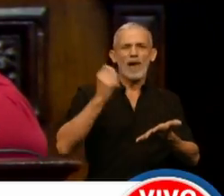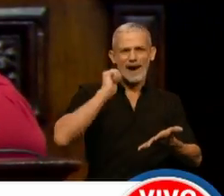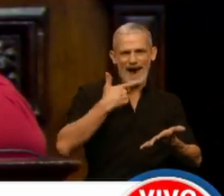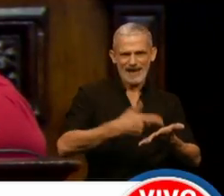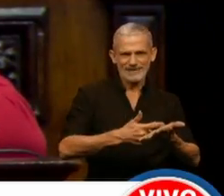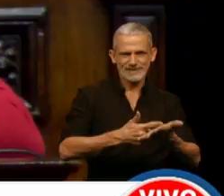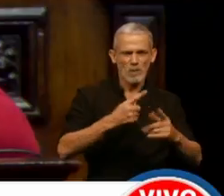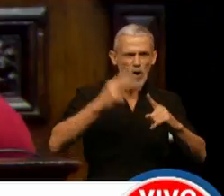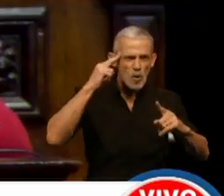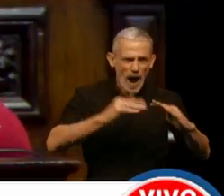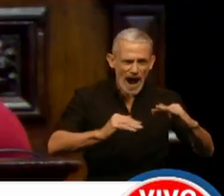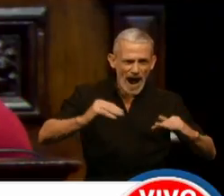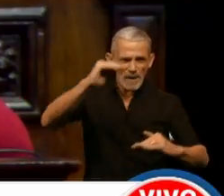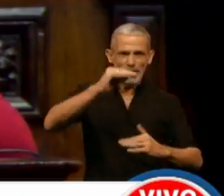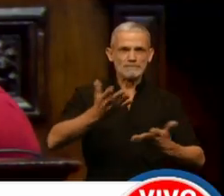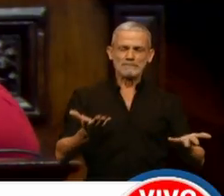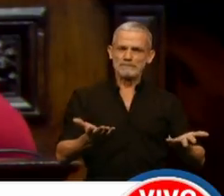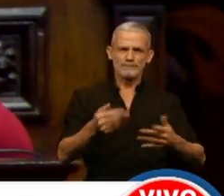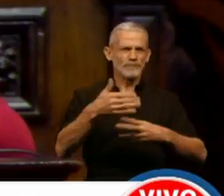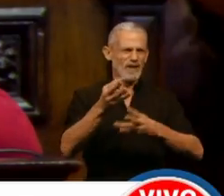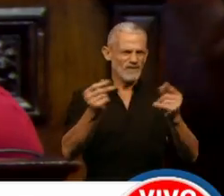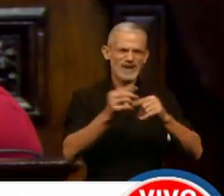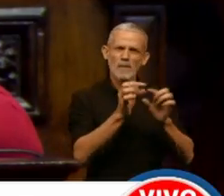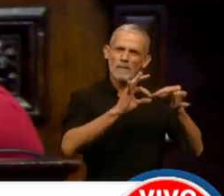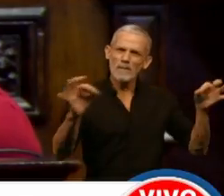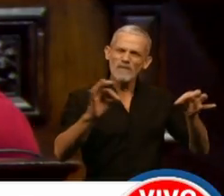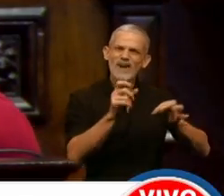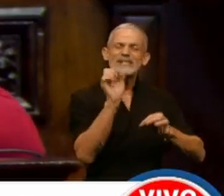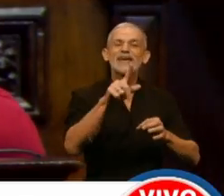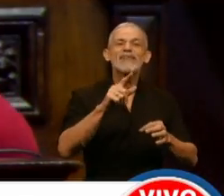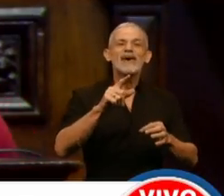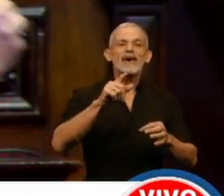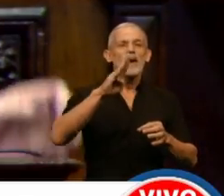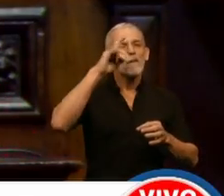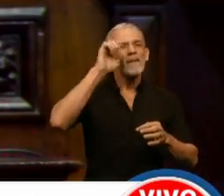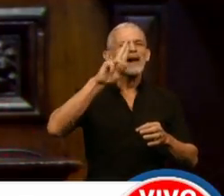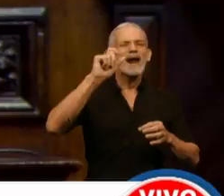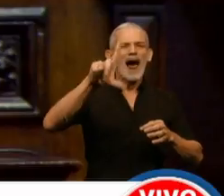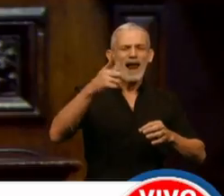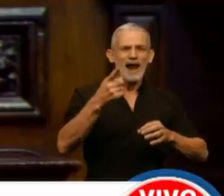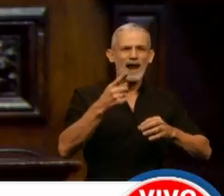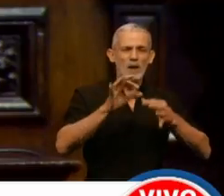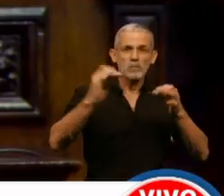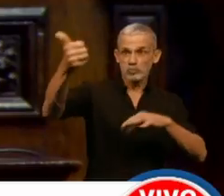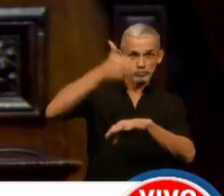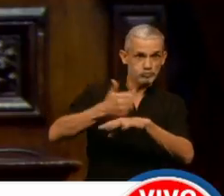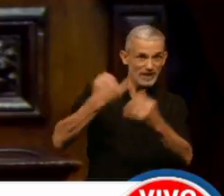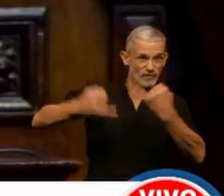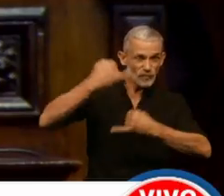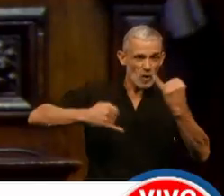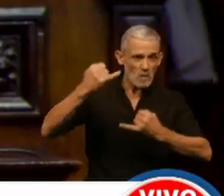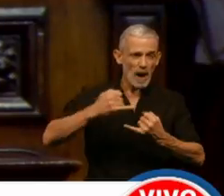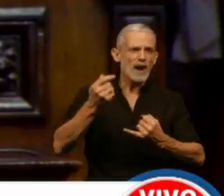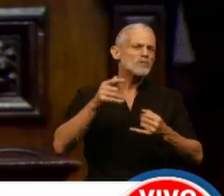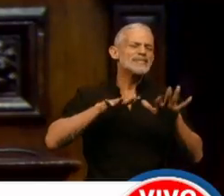quiero dejar asentado esto y para cerrar voy a leer unas palabras de federico bernal quien vino a informar a esta cámara y tuvo